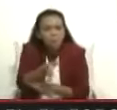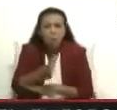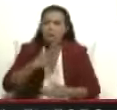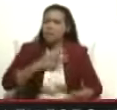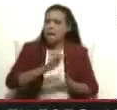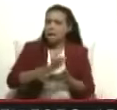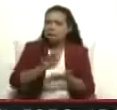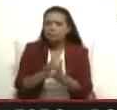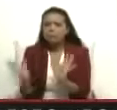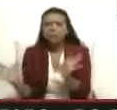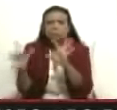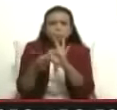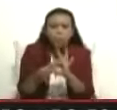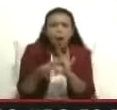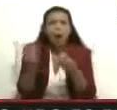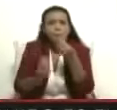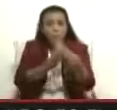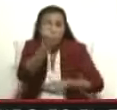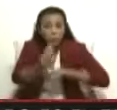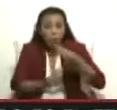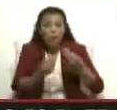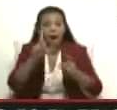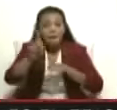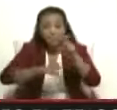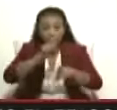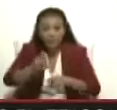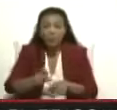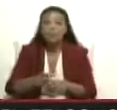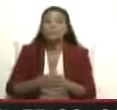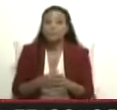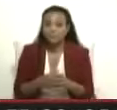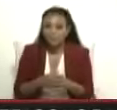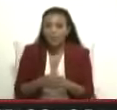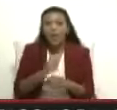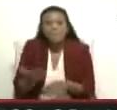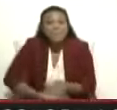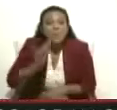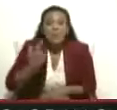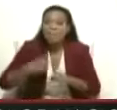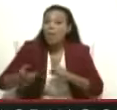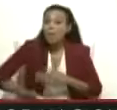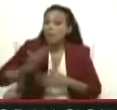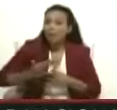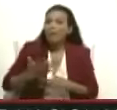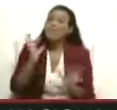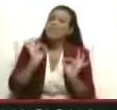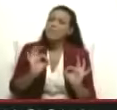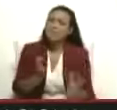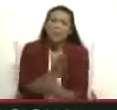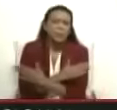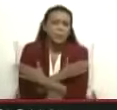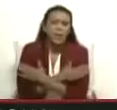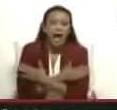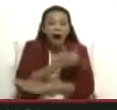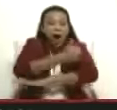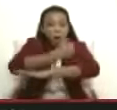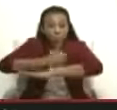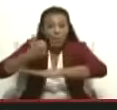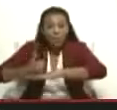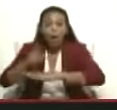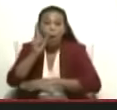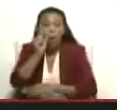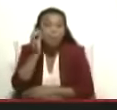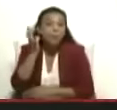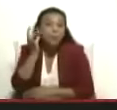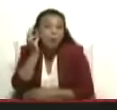a adherirse a este referéndum consultivo. Pero lo más importante, queremos felicitar los rectores y las